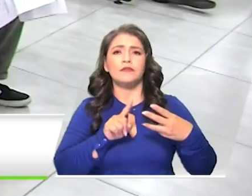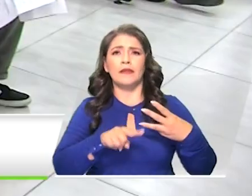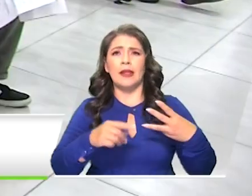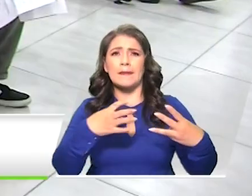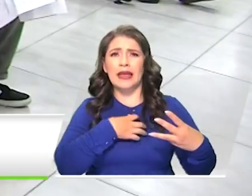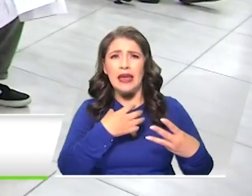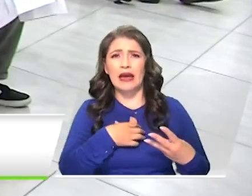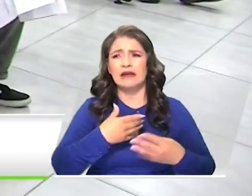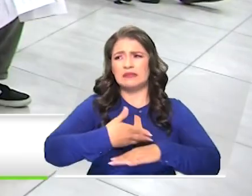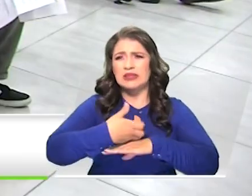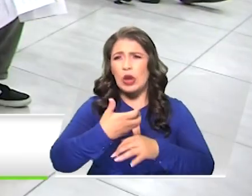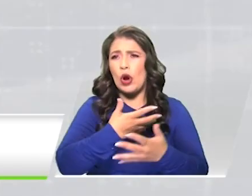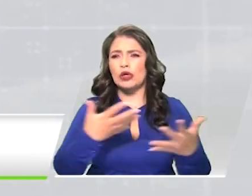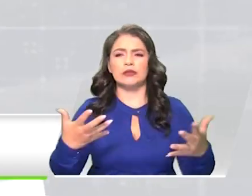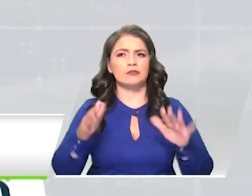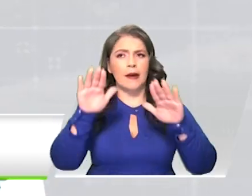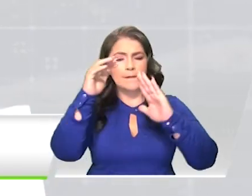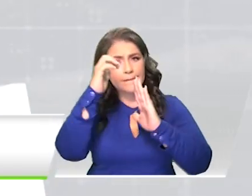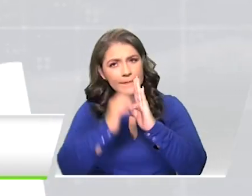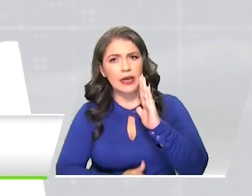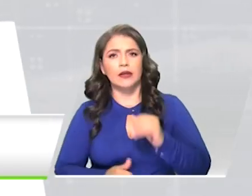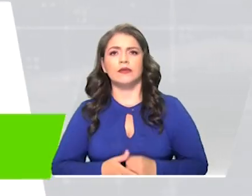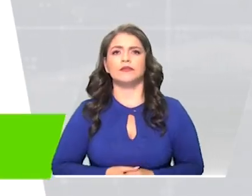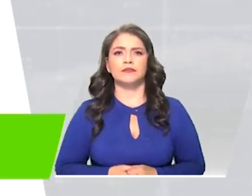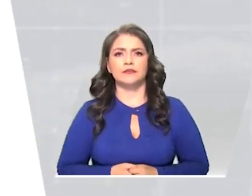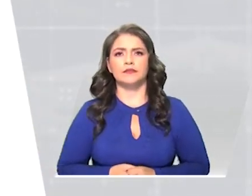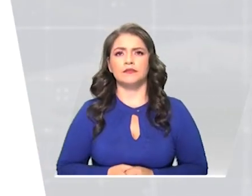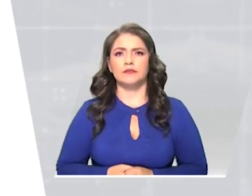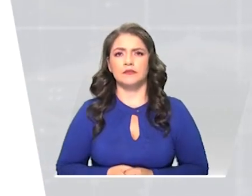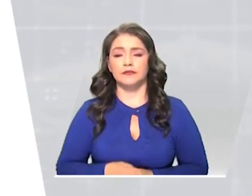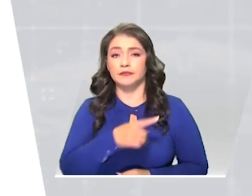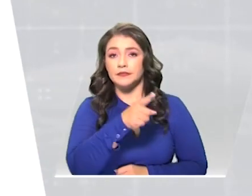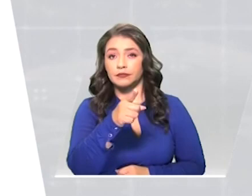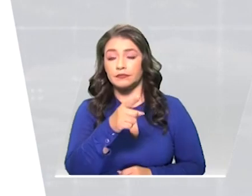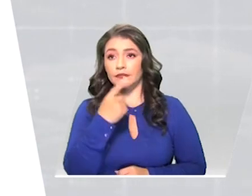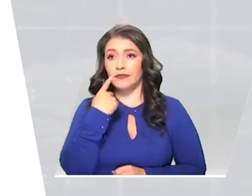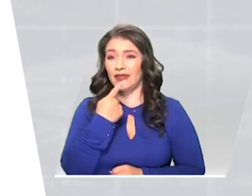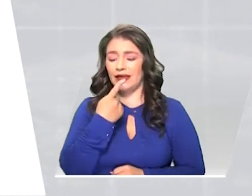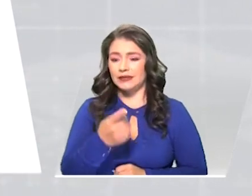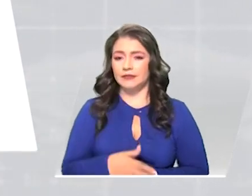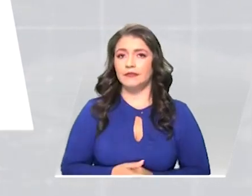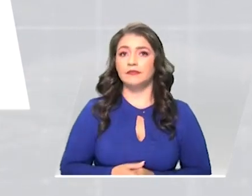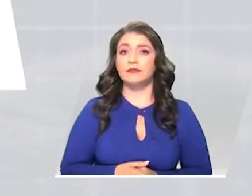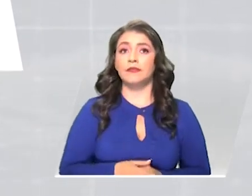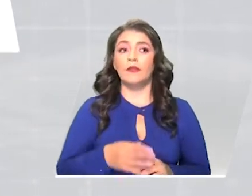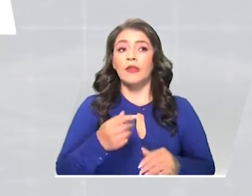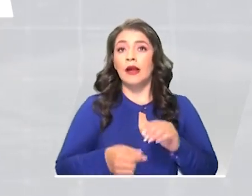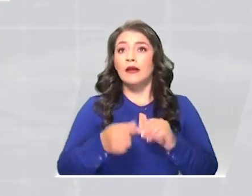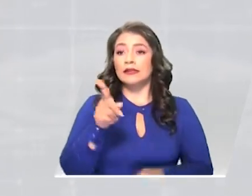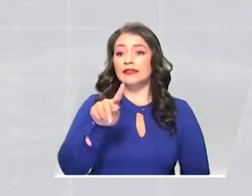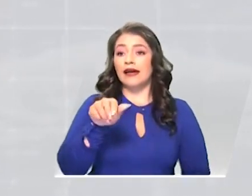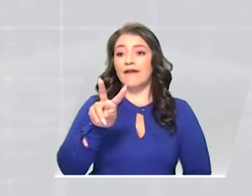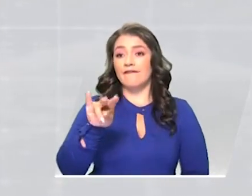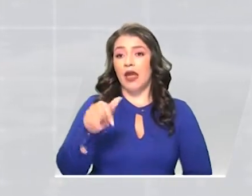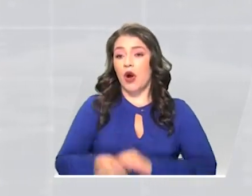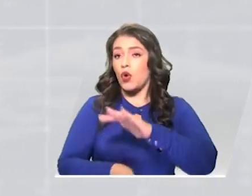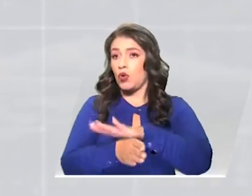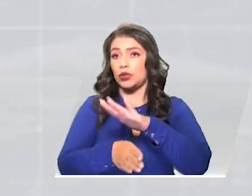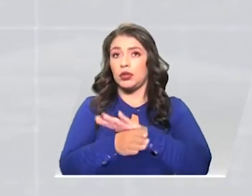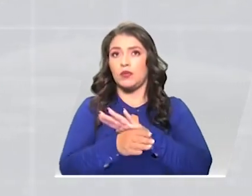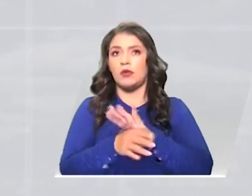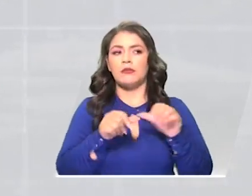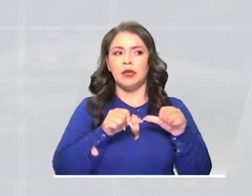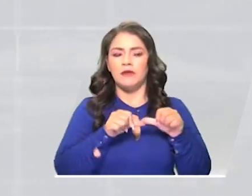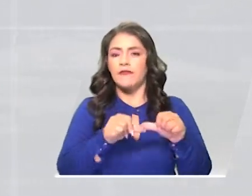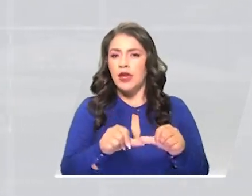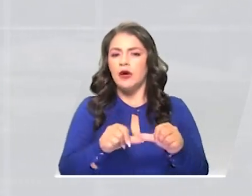reclamos y audiencias, entre otras. Ante la prórroga que mantendrá activa la operación, Sabia Salud se ratifica como una